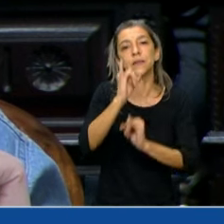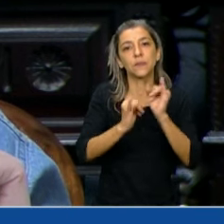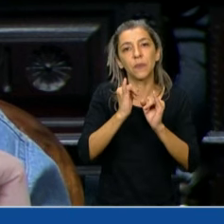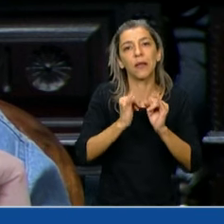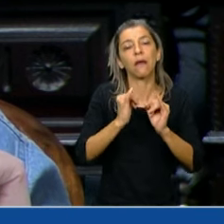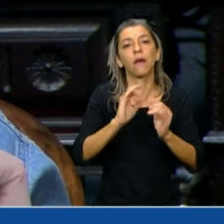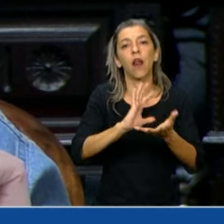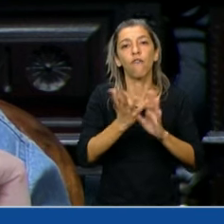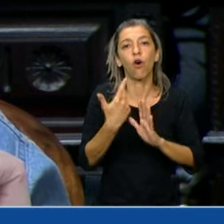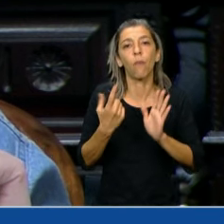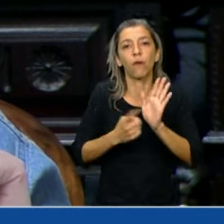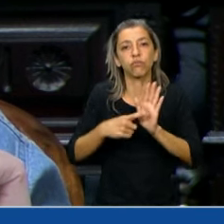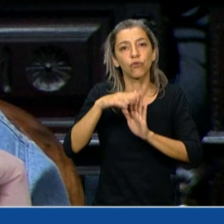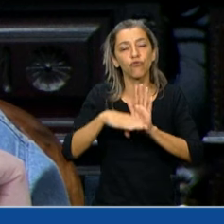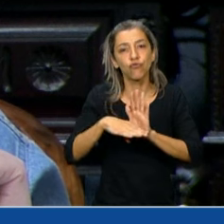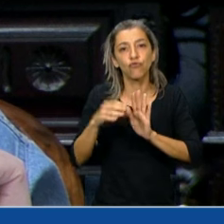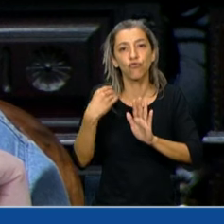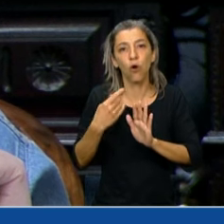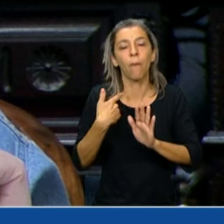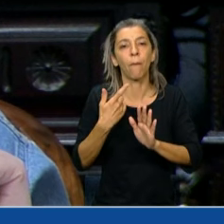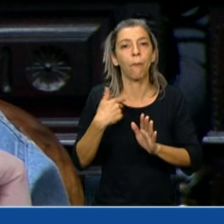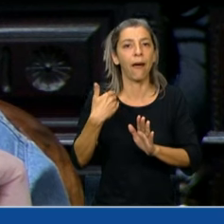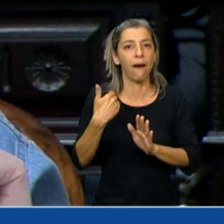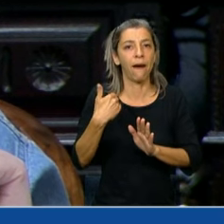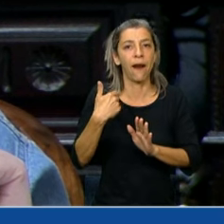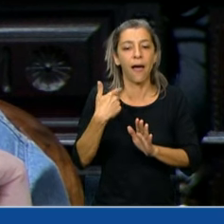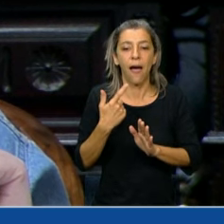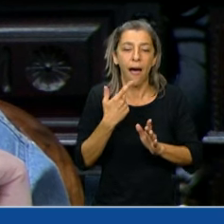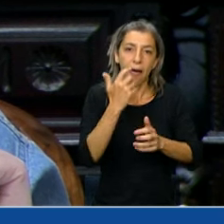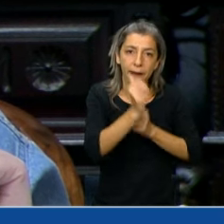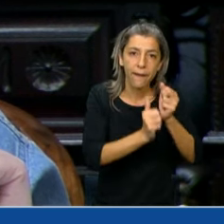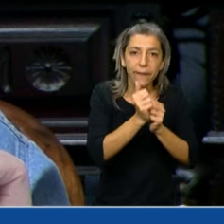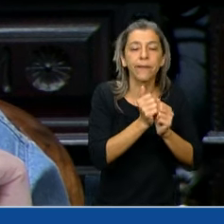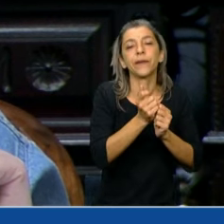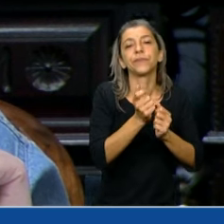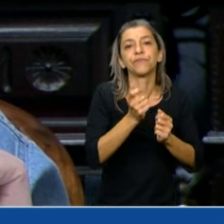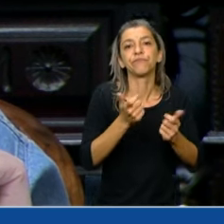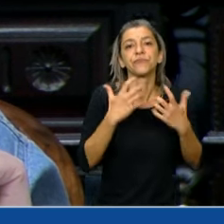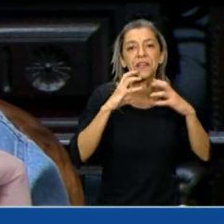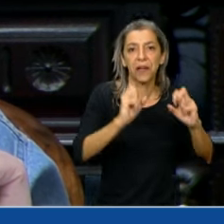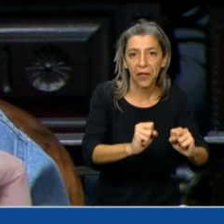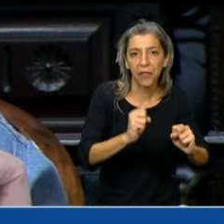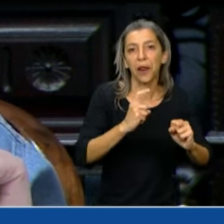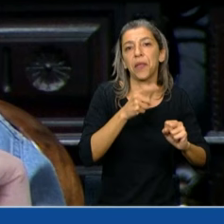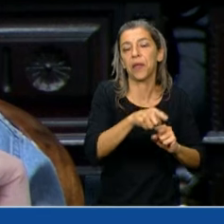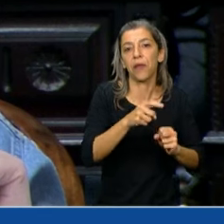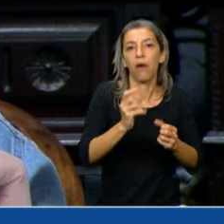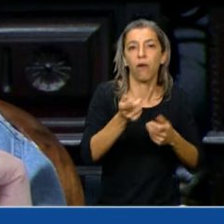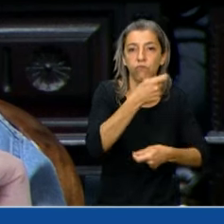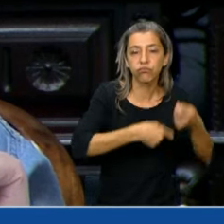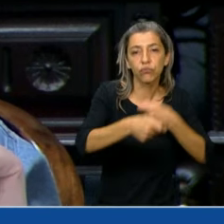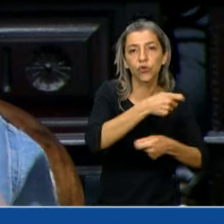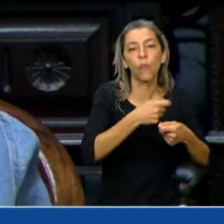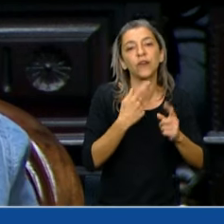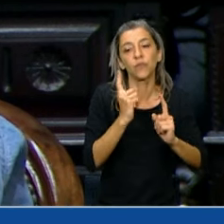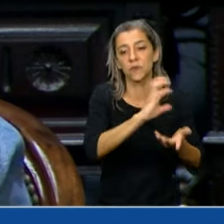fijados por las normas de exterior y cambios para instruir a la secretaría de comercio a los fines de autorizar obligaciones externas por parte de las